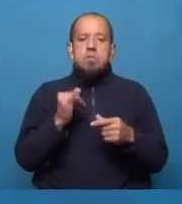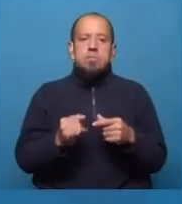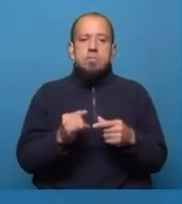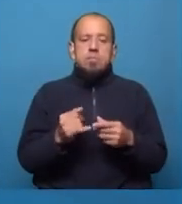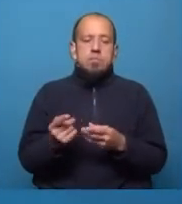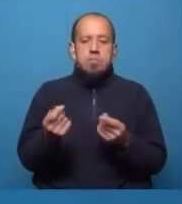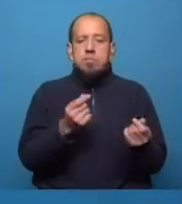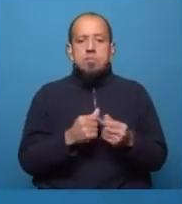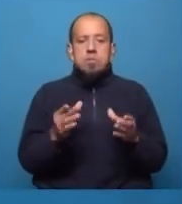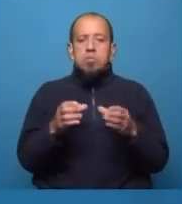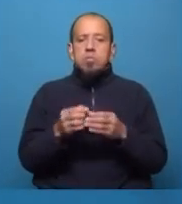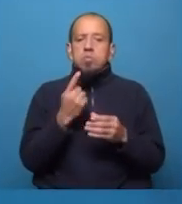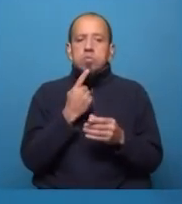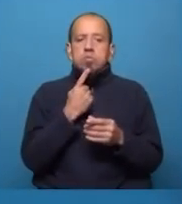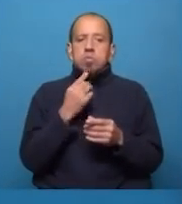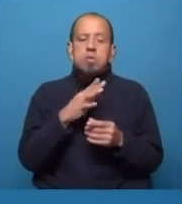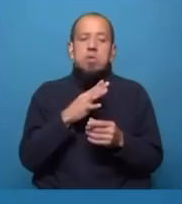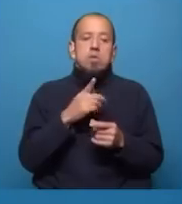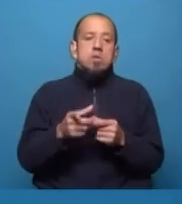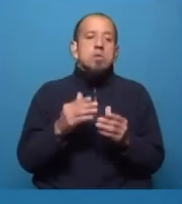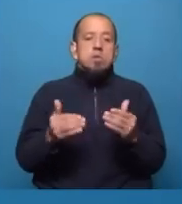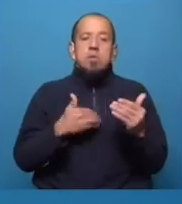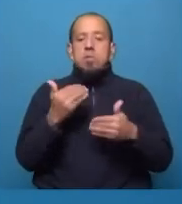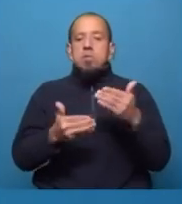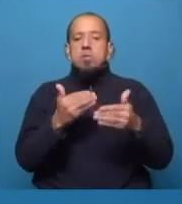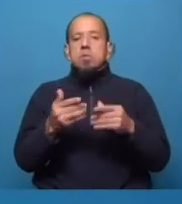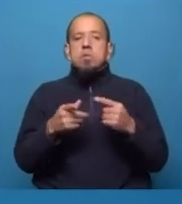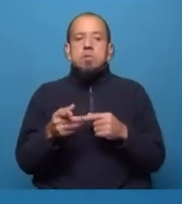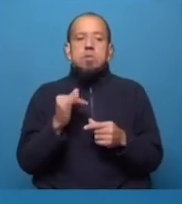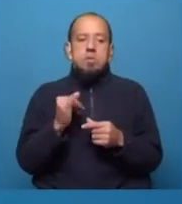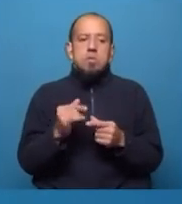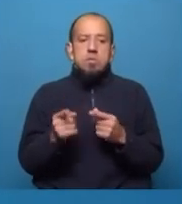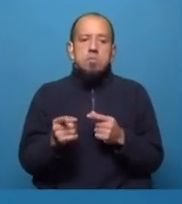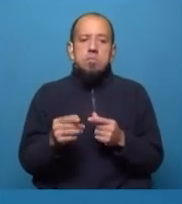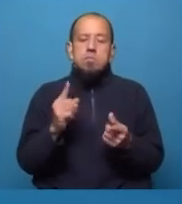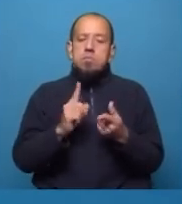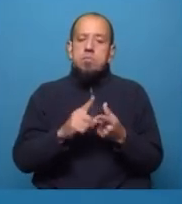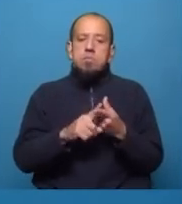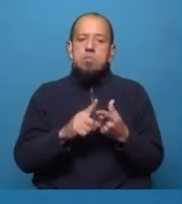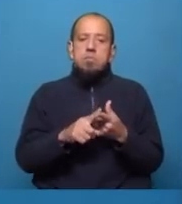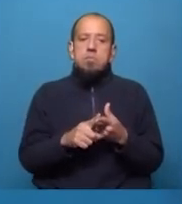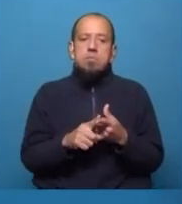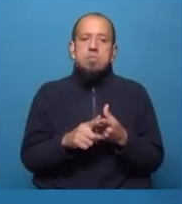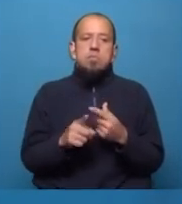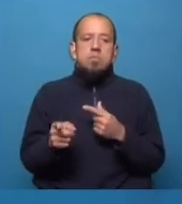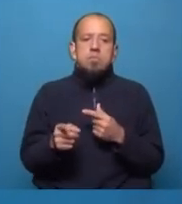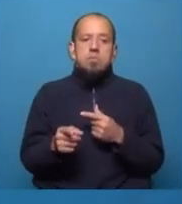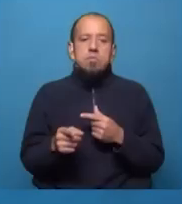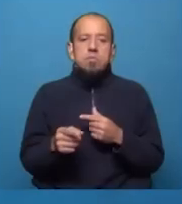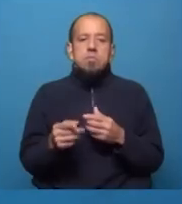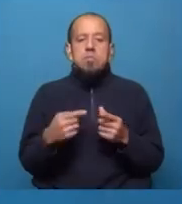tema de los financiamiento de los partidos políticos hay que definir hay que avanzar hay que acordar lo que haya que acordar Este